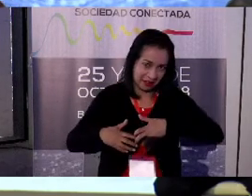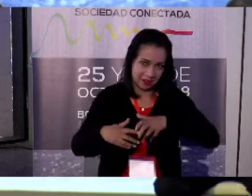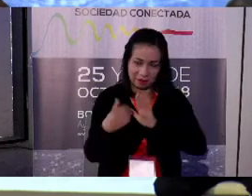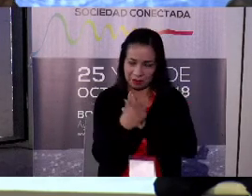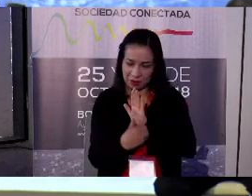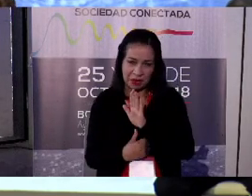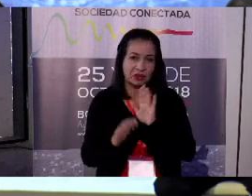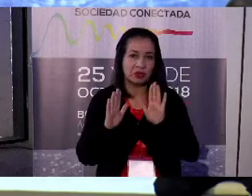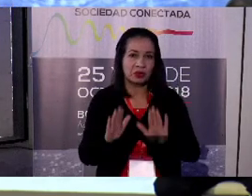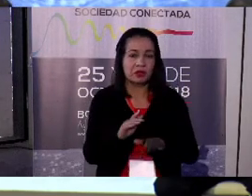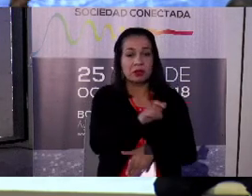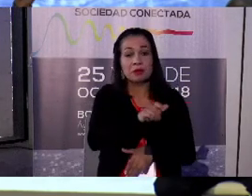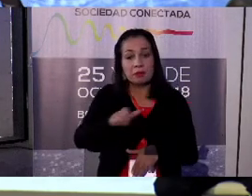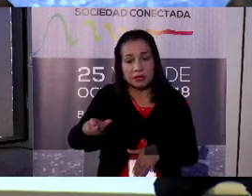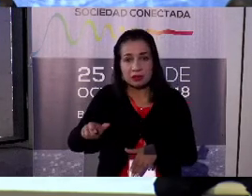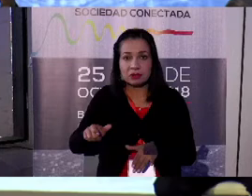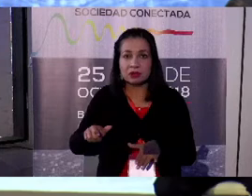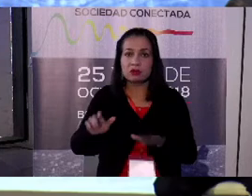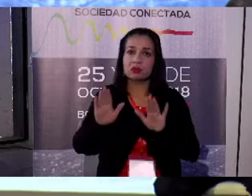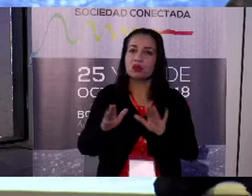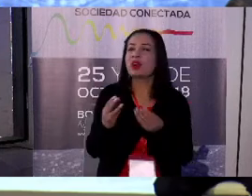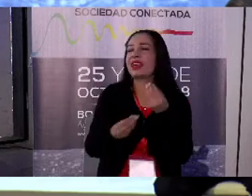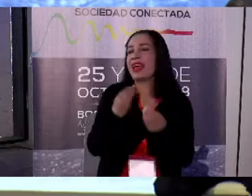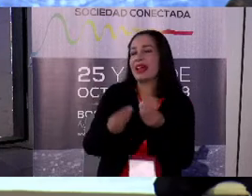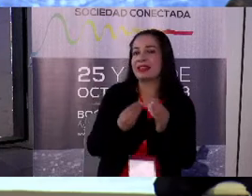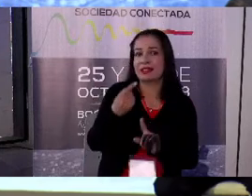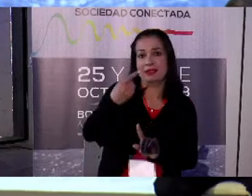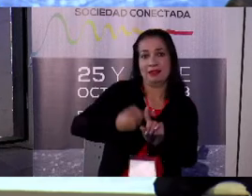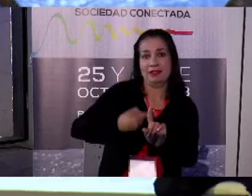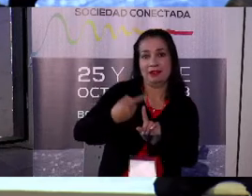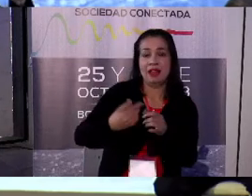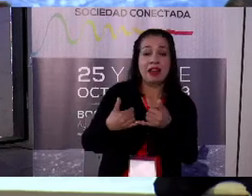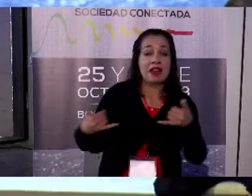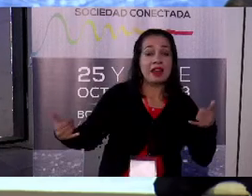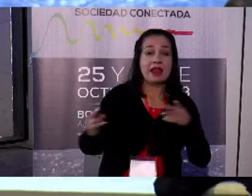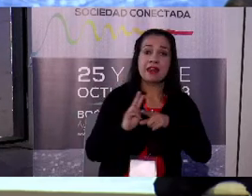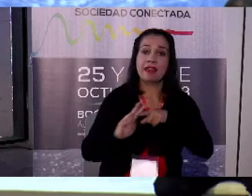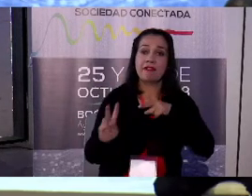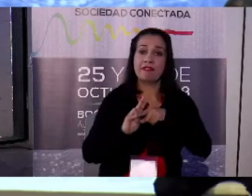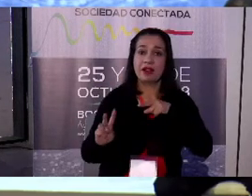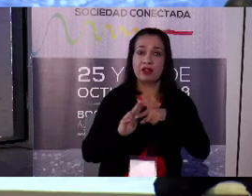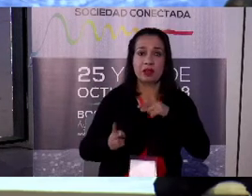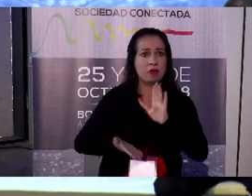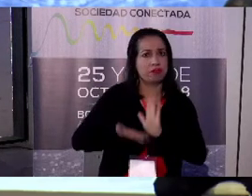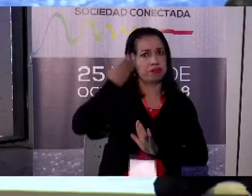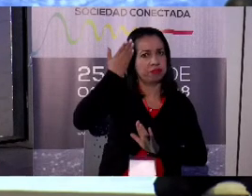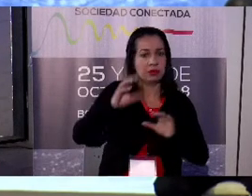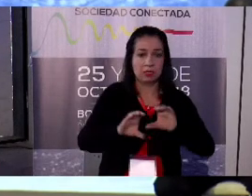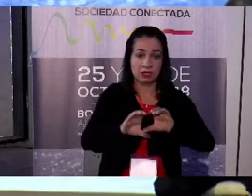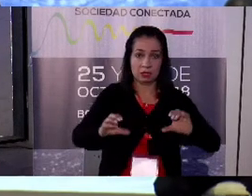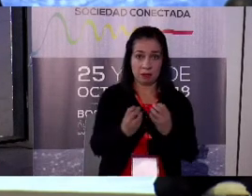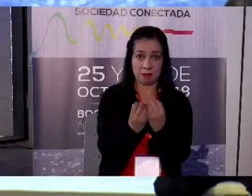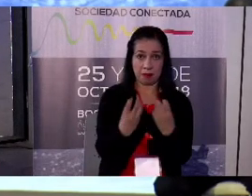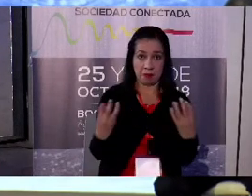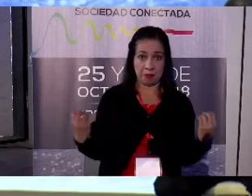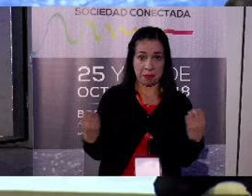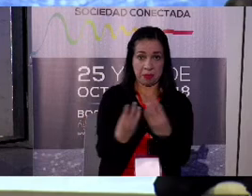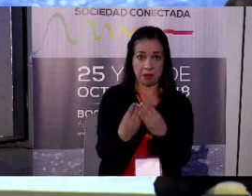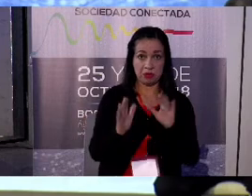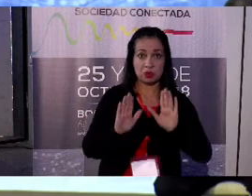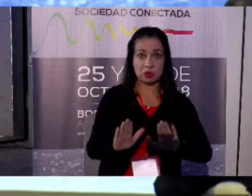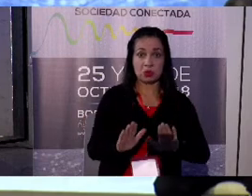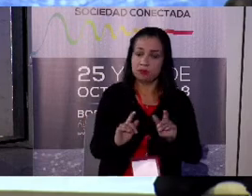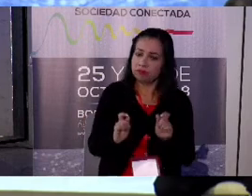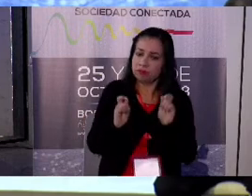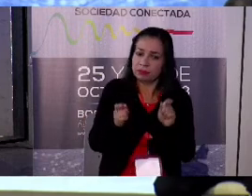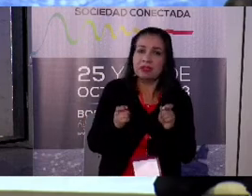personas en los barrios o favelas que alquilan un una línea de alta velocidad le ponen un router y a la a la el nombre